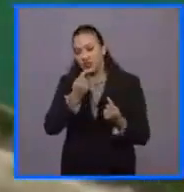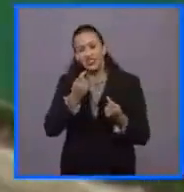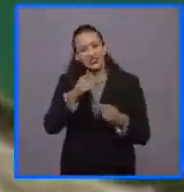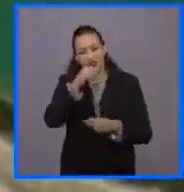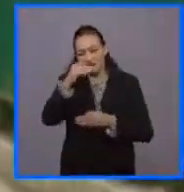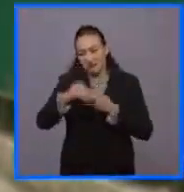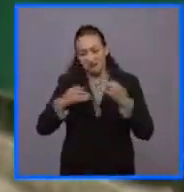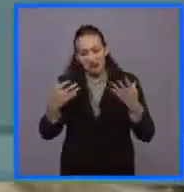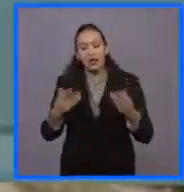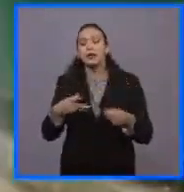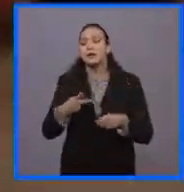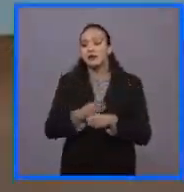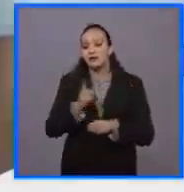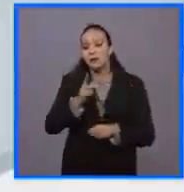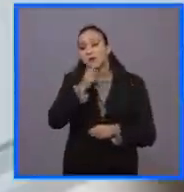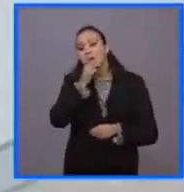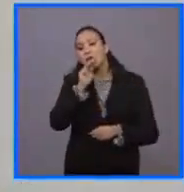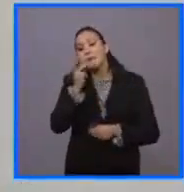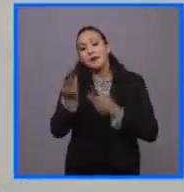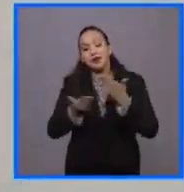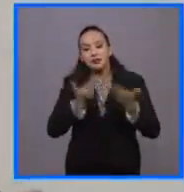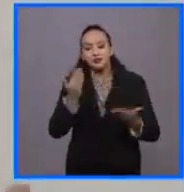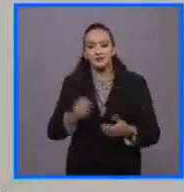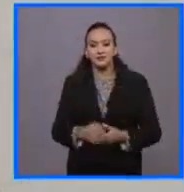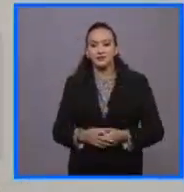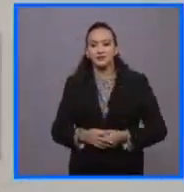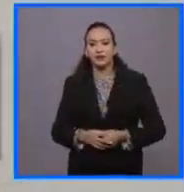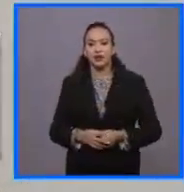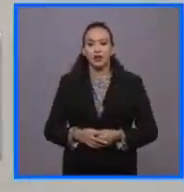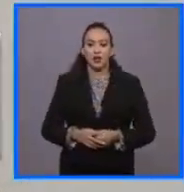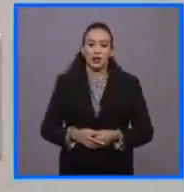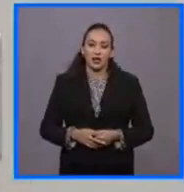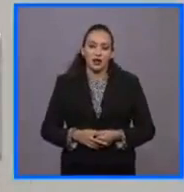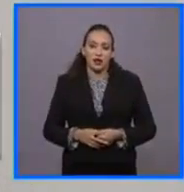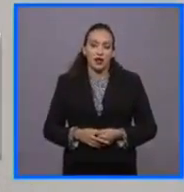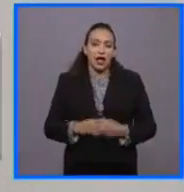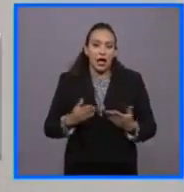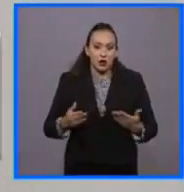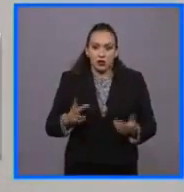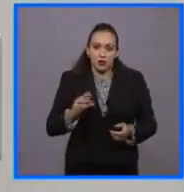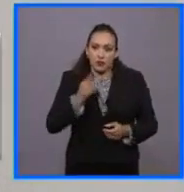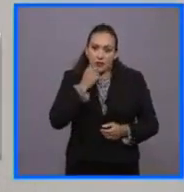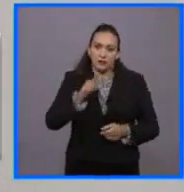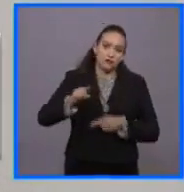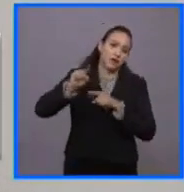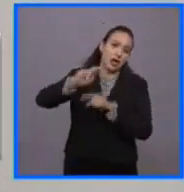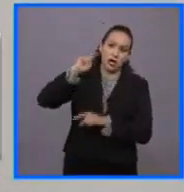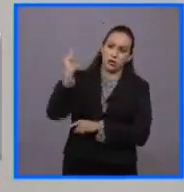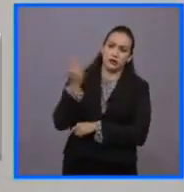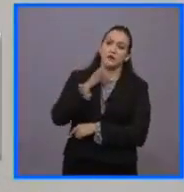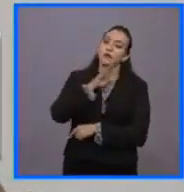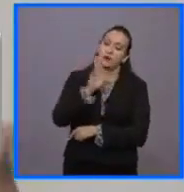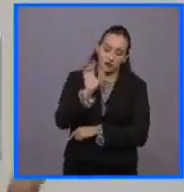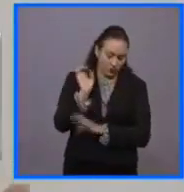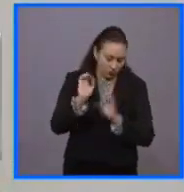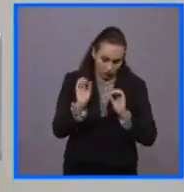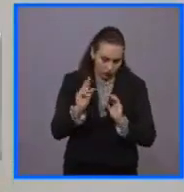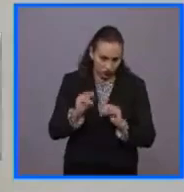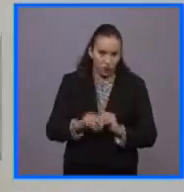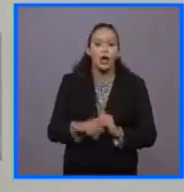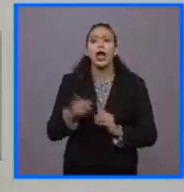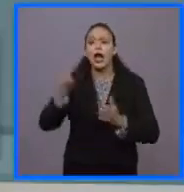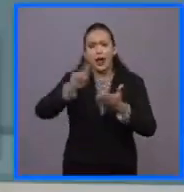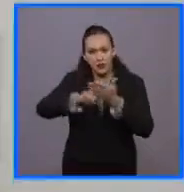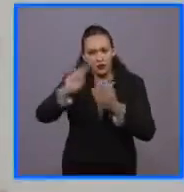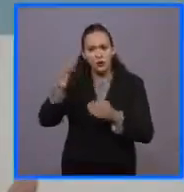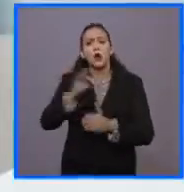contextos académicos. Tampoco queremos condenar a las instituciones de educación superior. Creemos que pueden ser espacios de